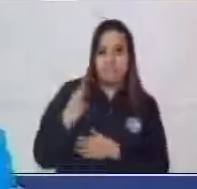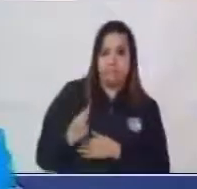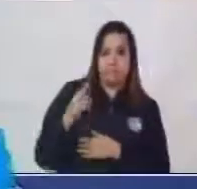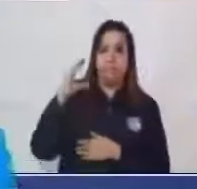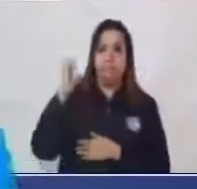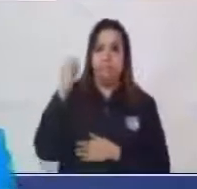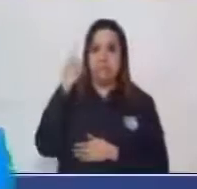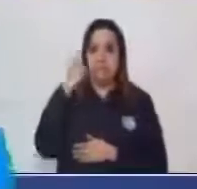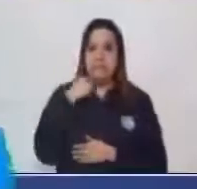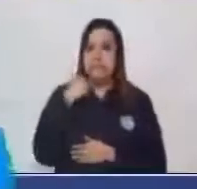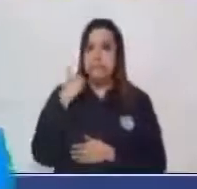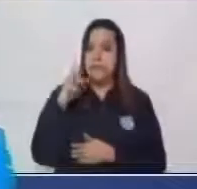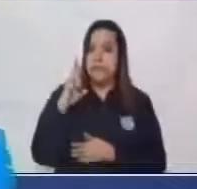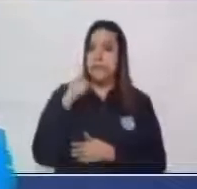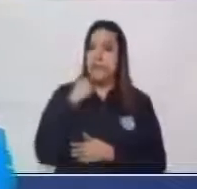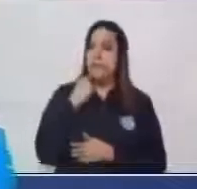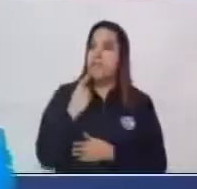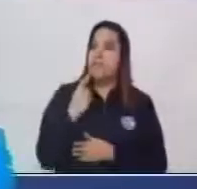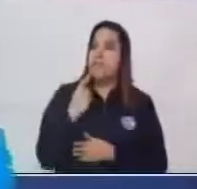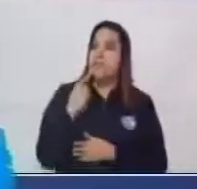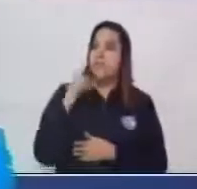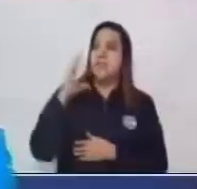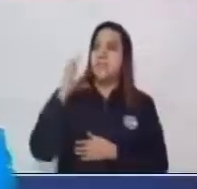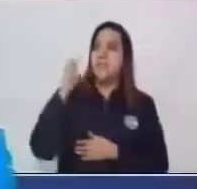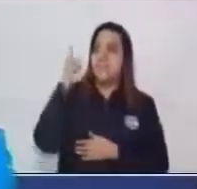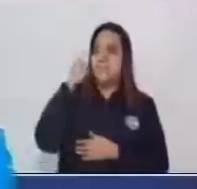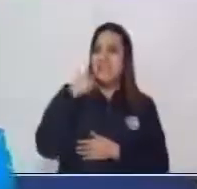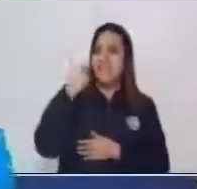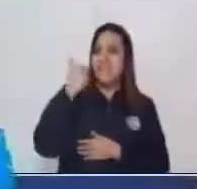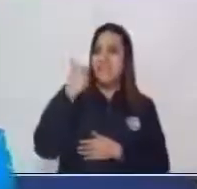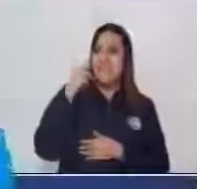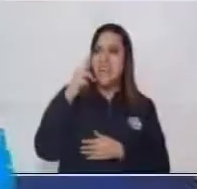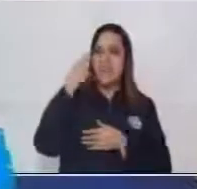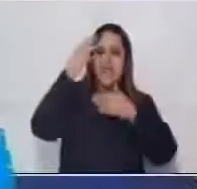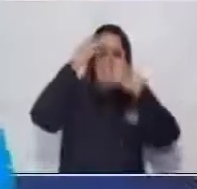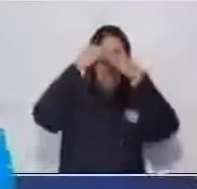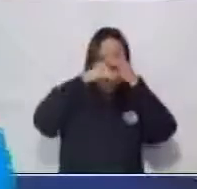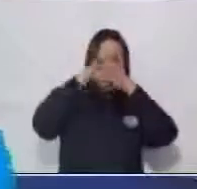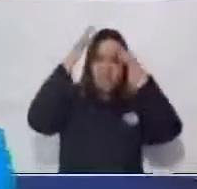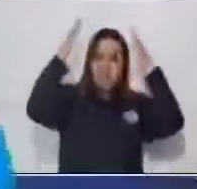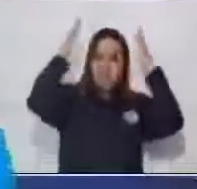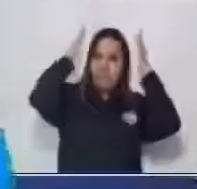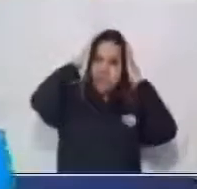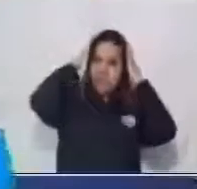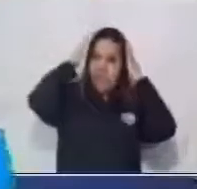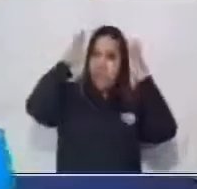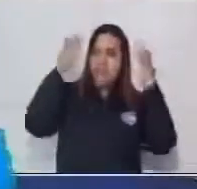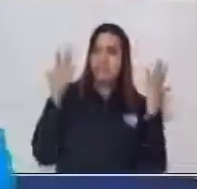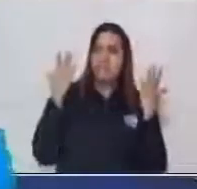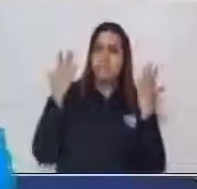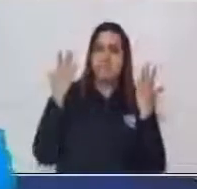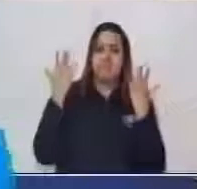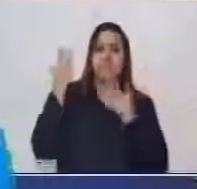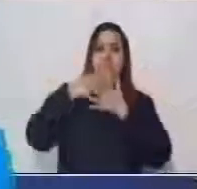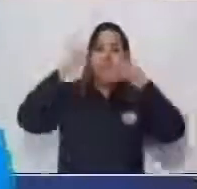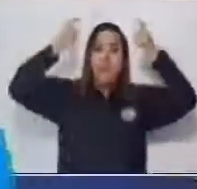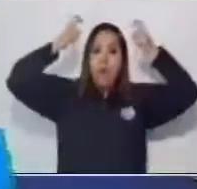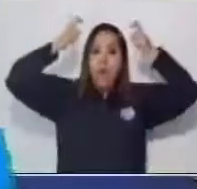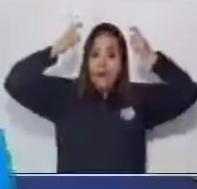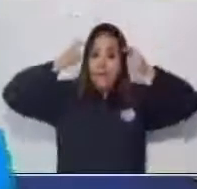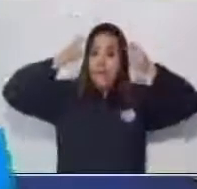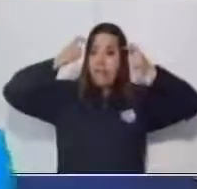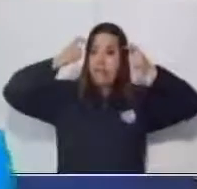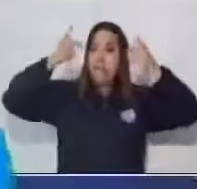César entró sobre la cabeza, llevaba el casco en los pies, las sandalias en la mano, la